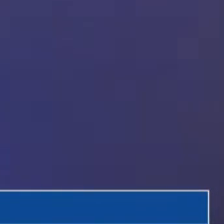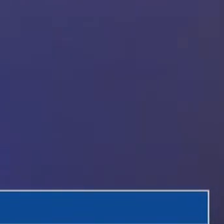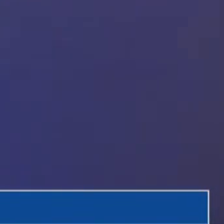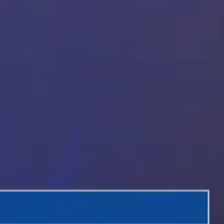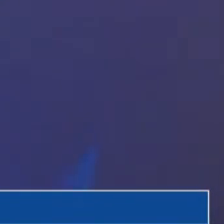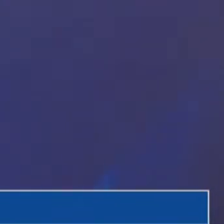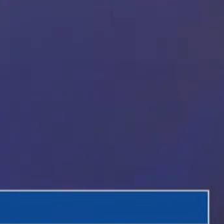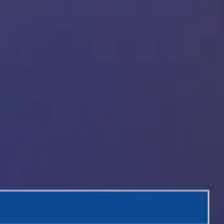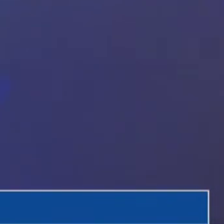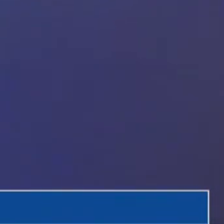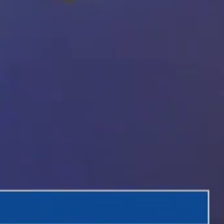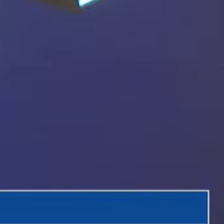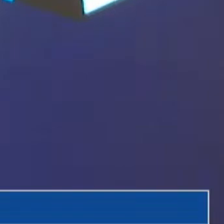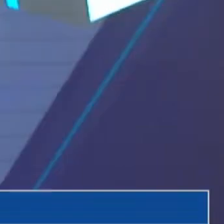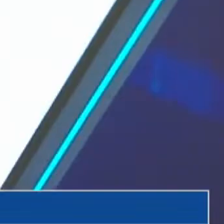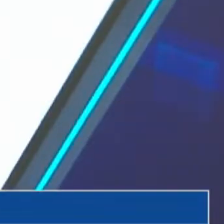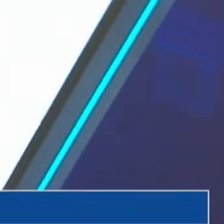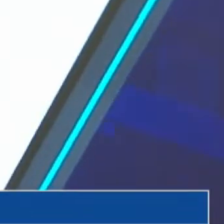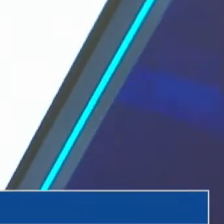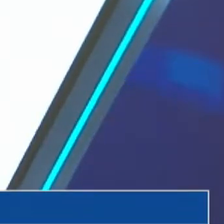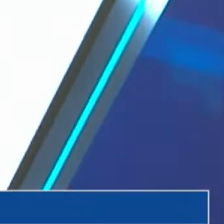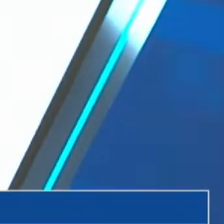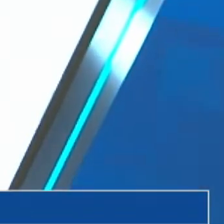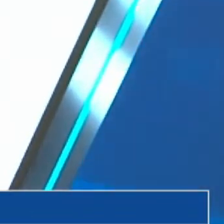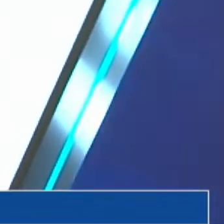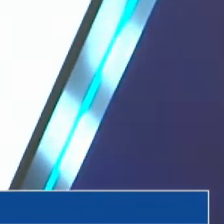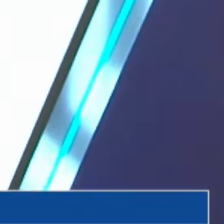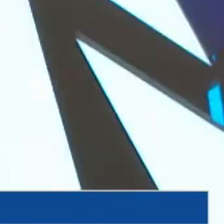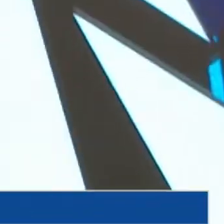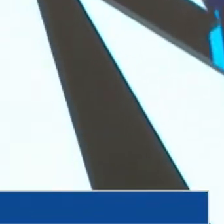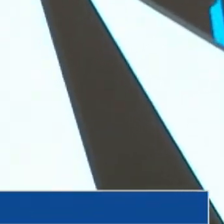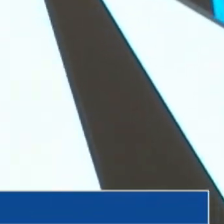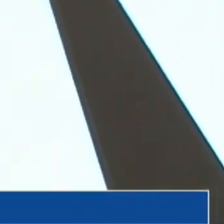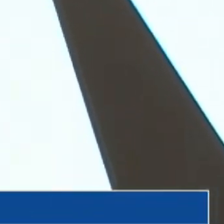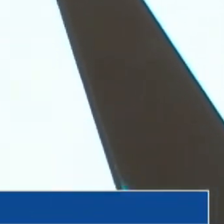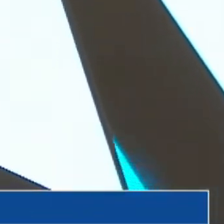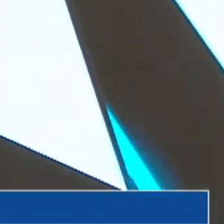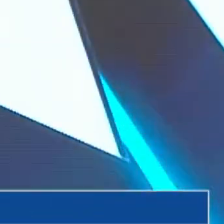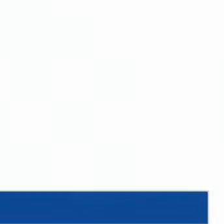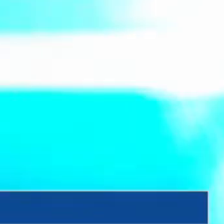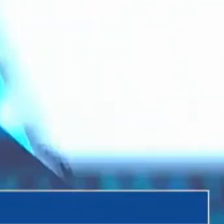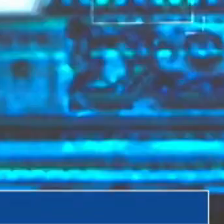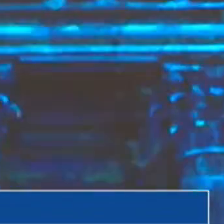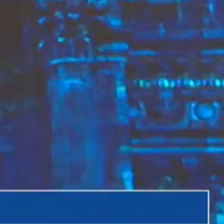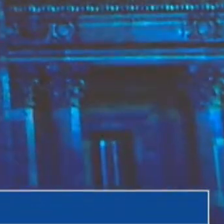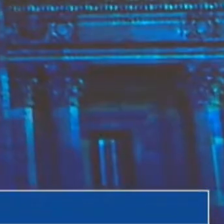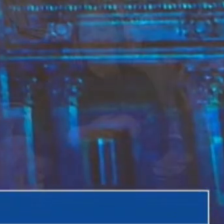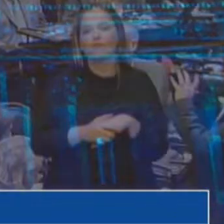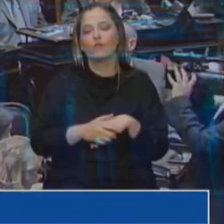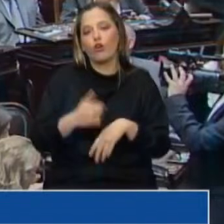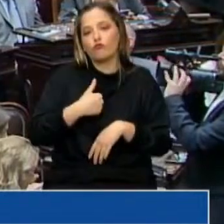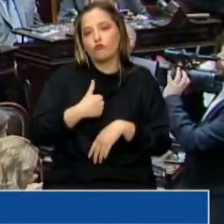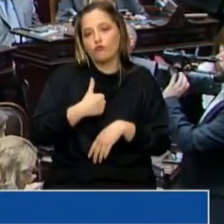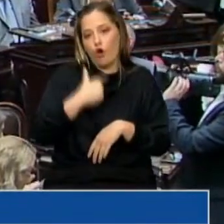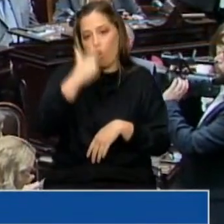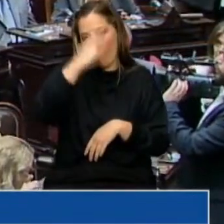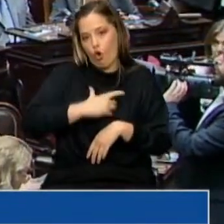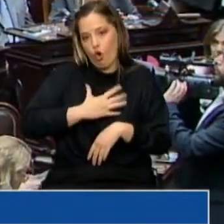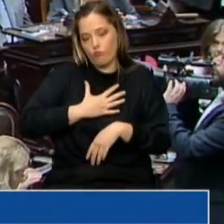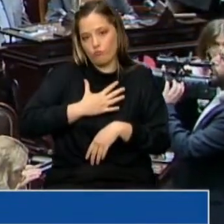podremos decir, para que este debate se concrete en una ley finalmente el año próximo. Repasemos lo que decía Mansi. Yo creo